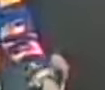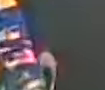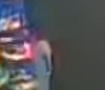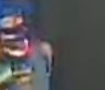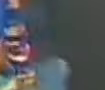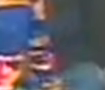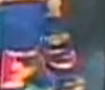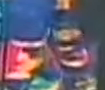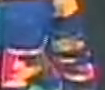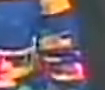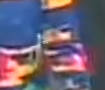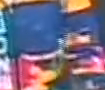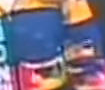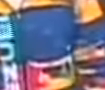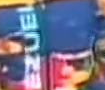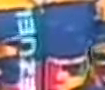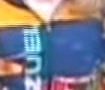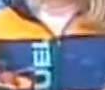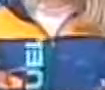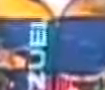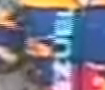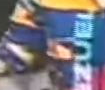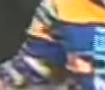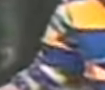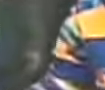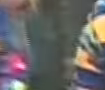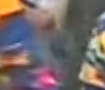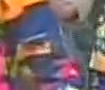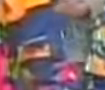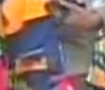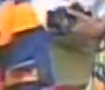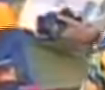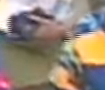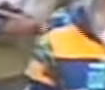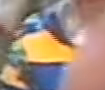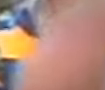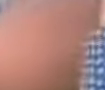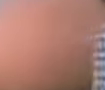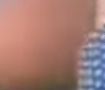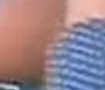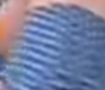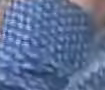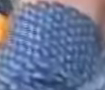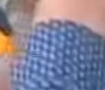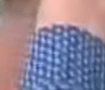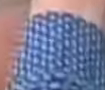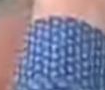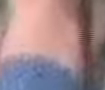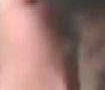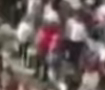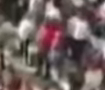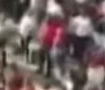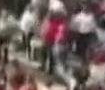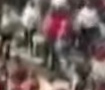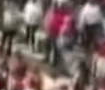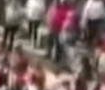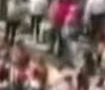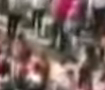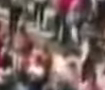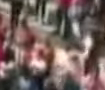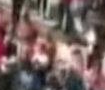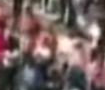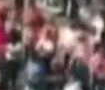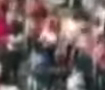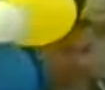La Carlota, como parte de los 35 años de aquel 27 de febrero del año 1989 y